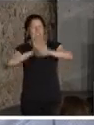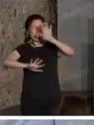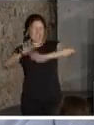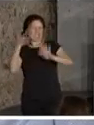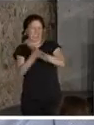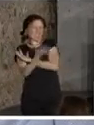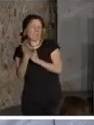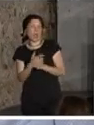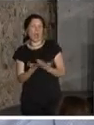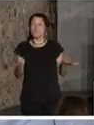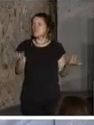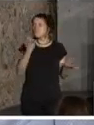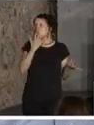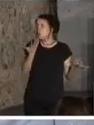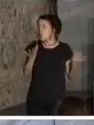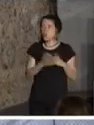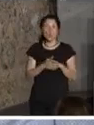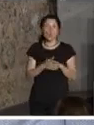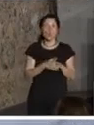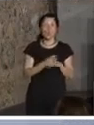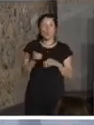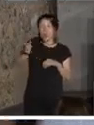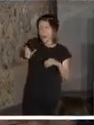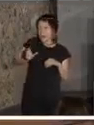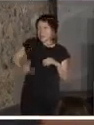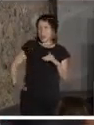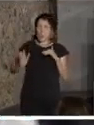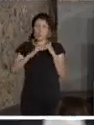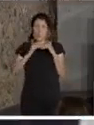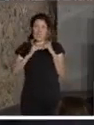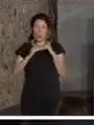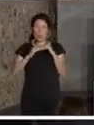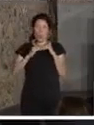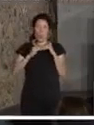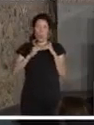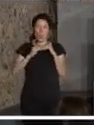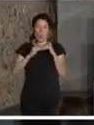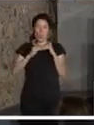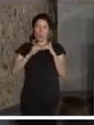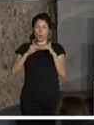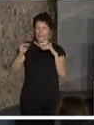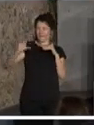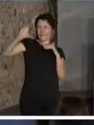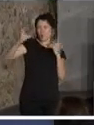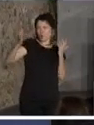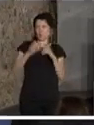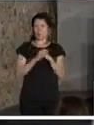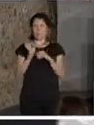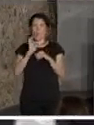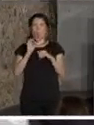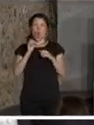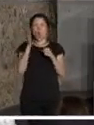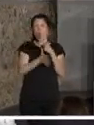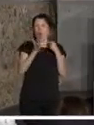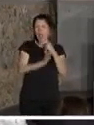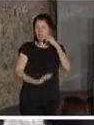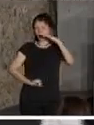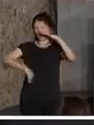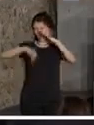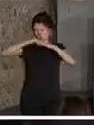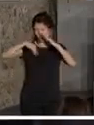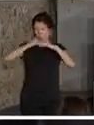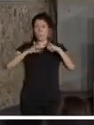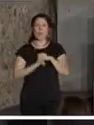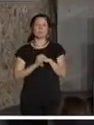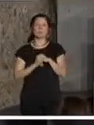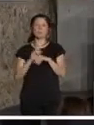pues Un lío es que se suba el salario mínimo interprofesional Un lío es que se ponga al tope al gas que se ponga